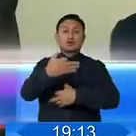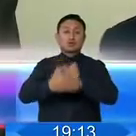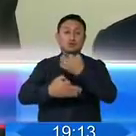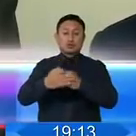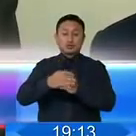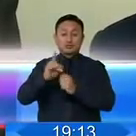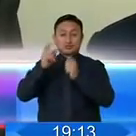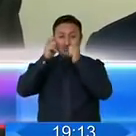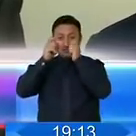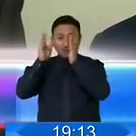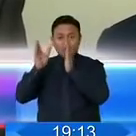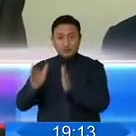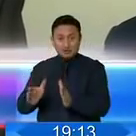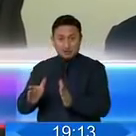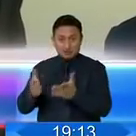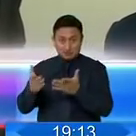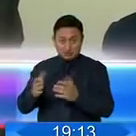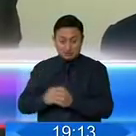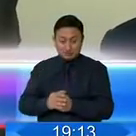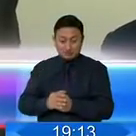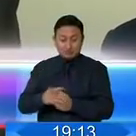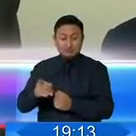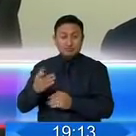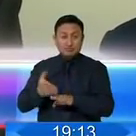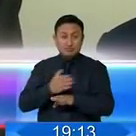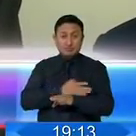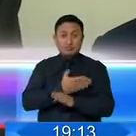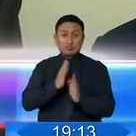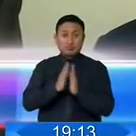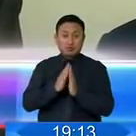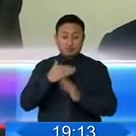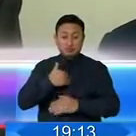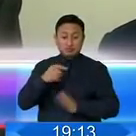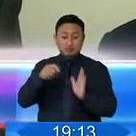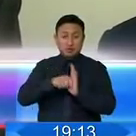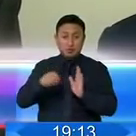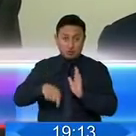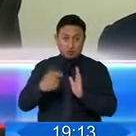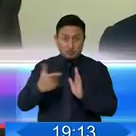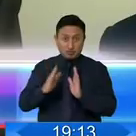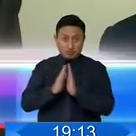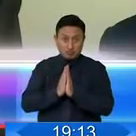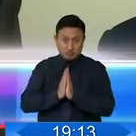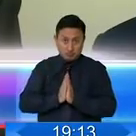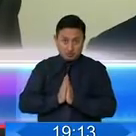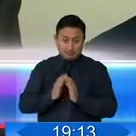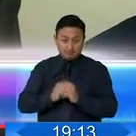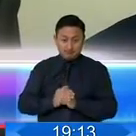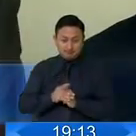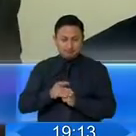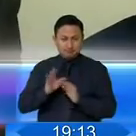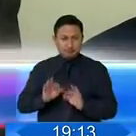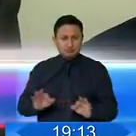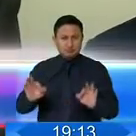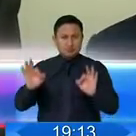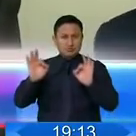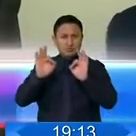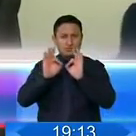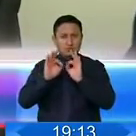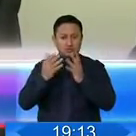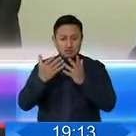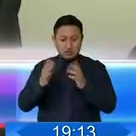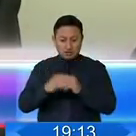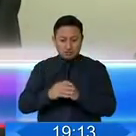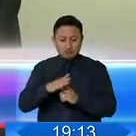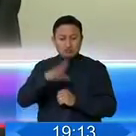General del Estado, como lo ha realizado también este pedido, lo ha realizado mi abogado, nuestra defensa, pues sería importante de que se tenga algún